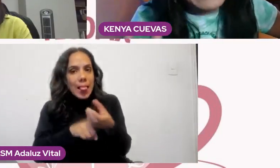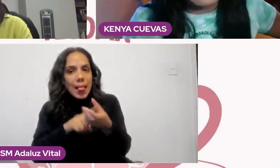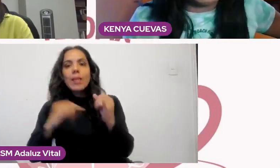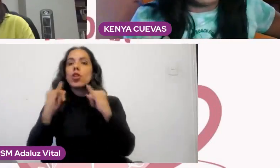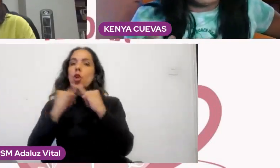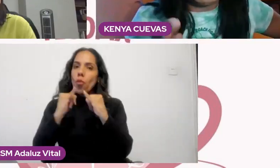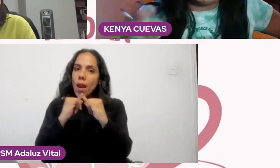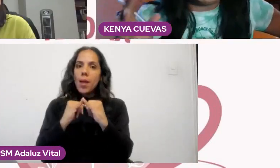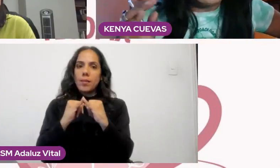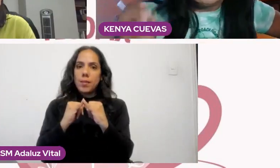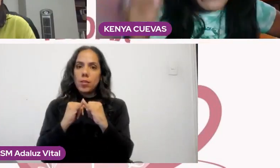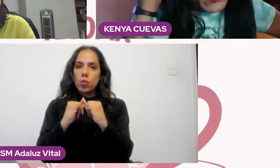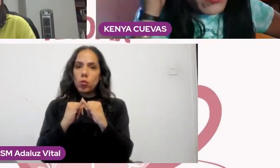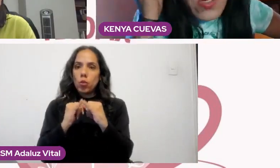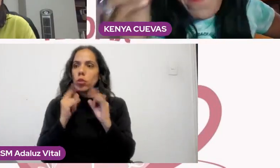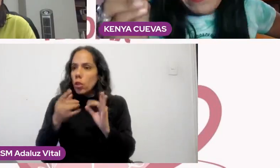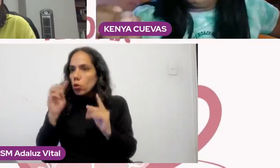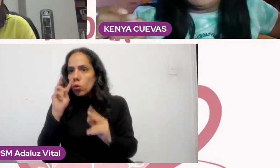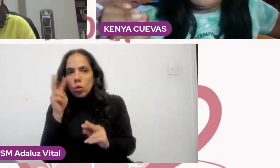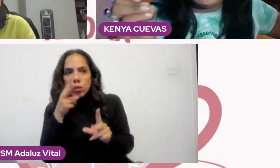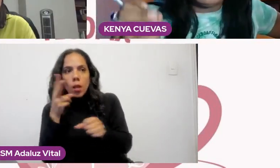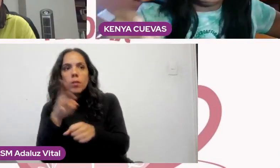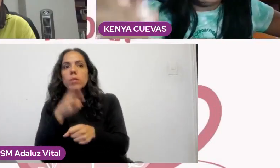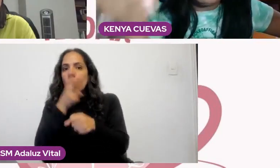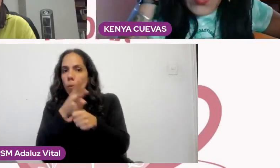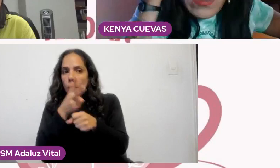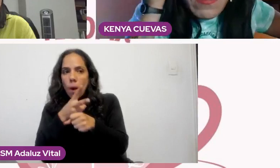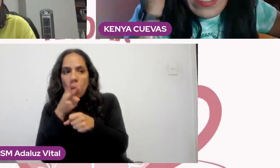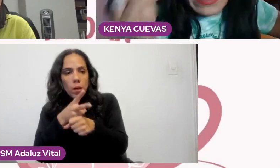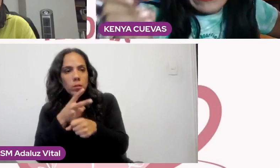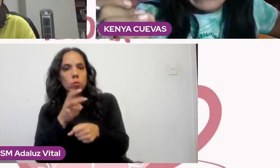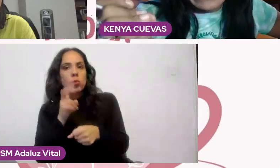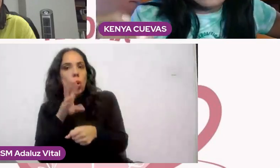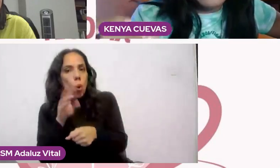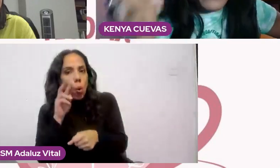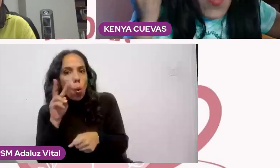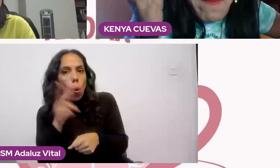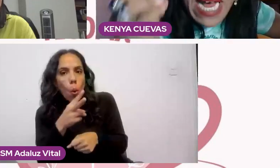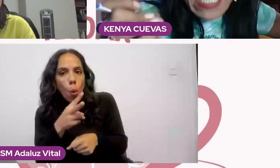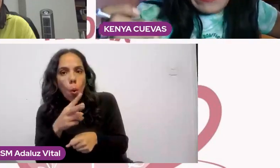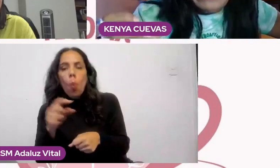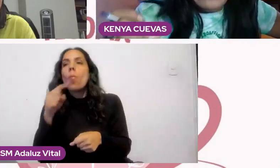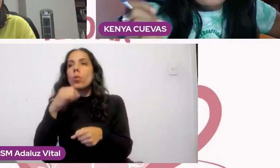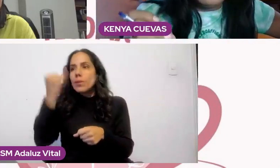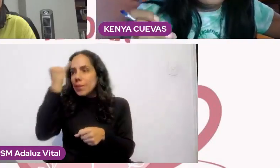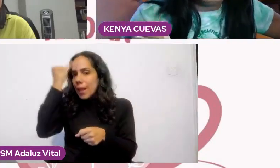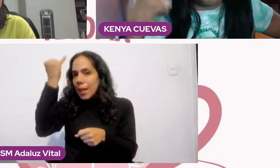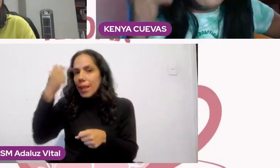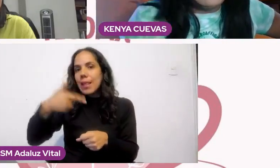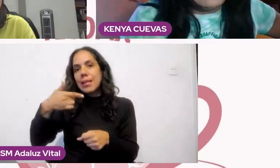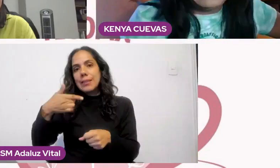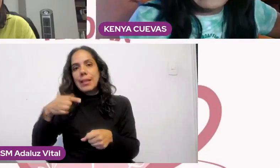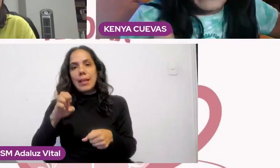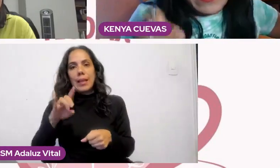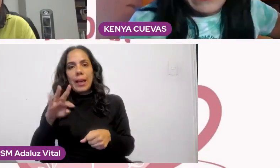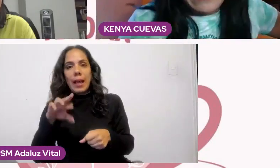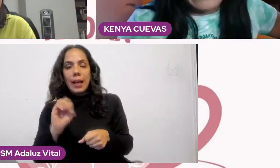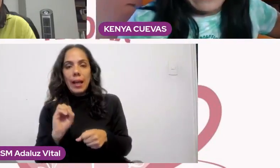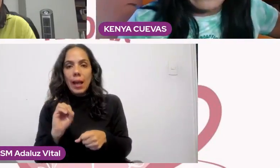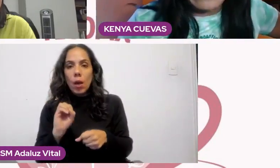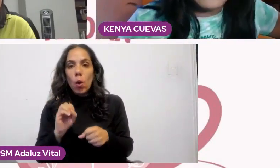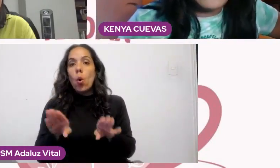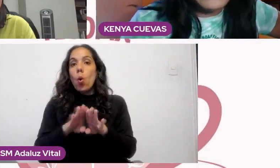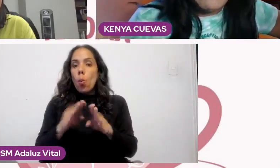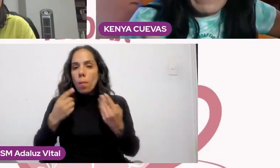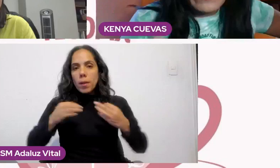garantizar que se den los servicios con una perspectiva de género, con una calidad, humana, ¿no? Sin violentar su identidad